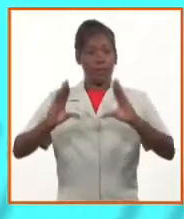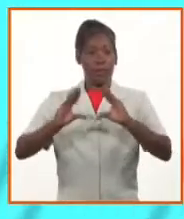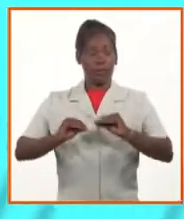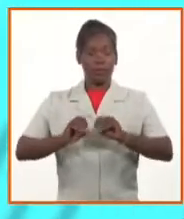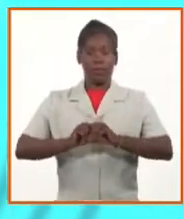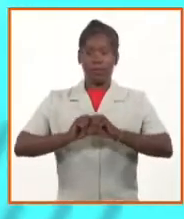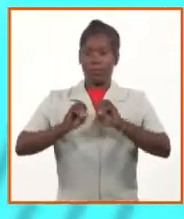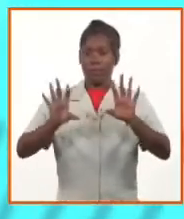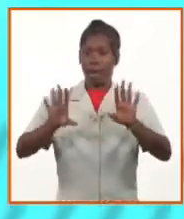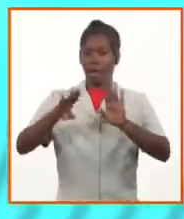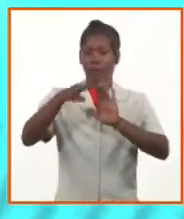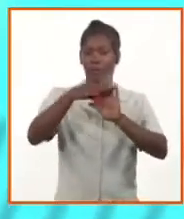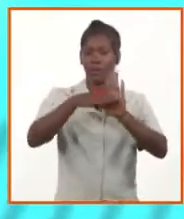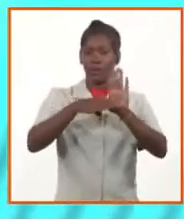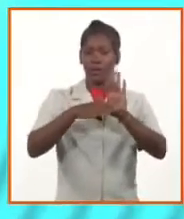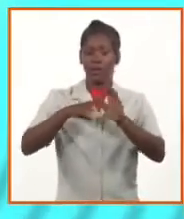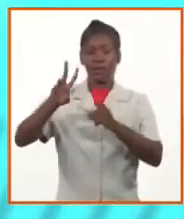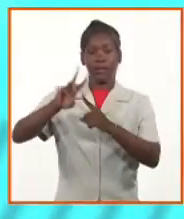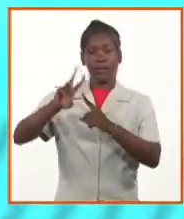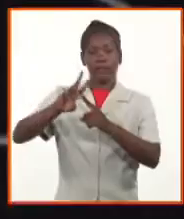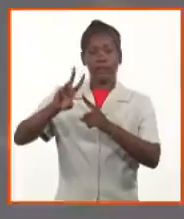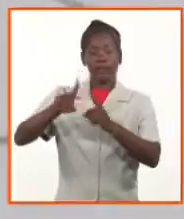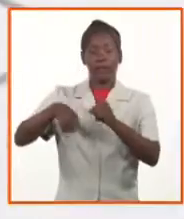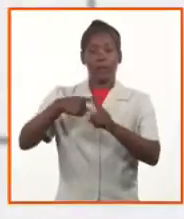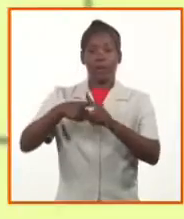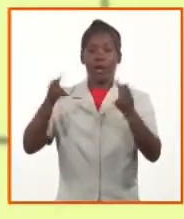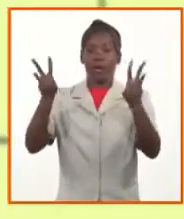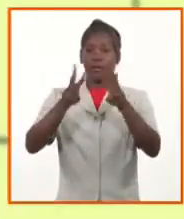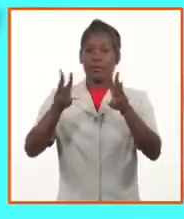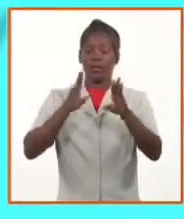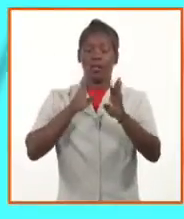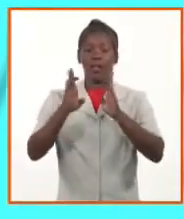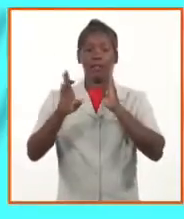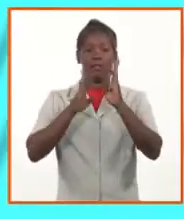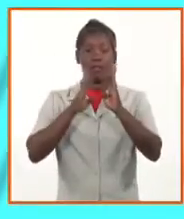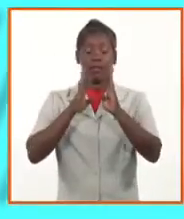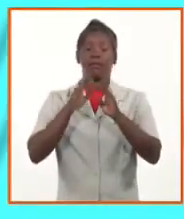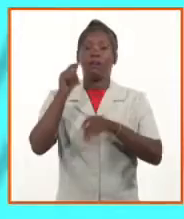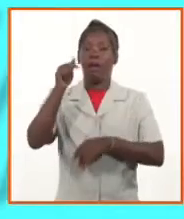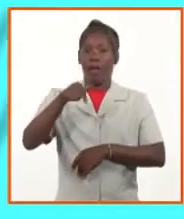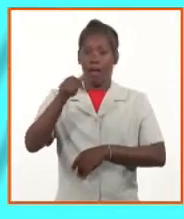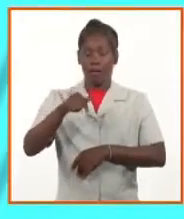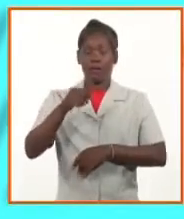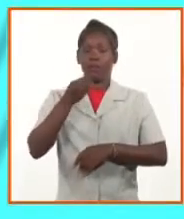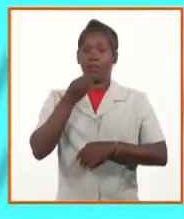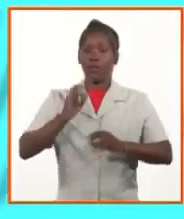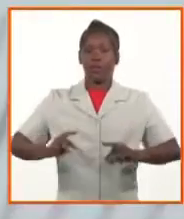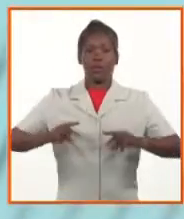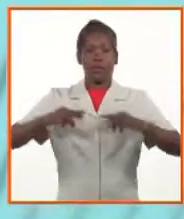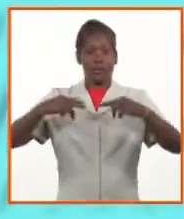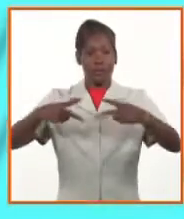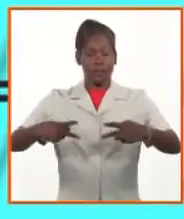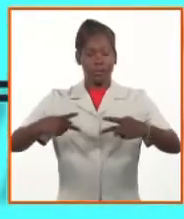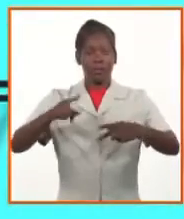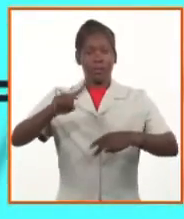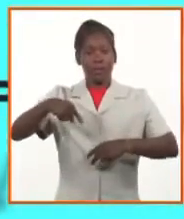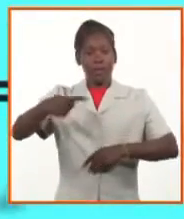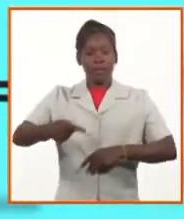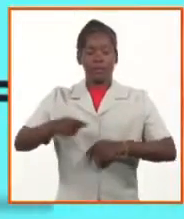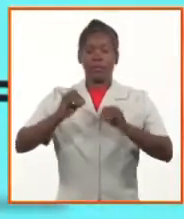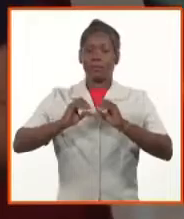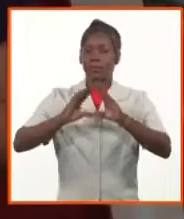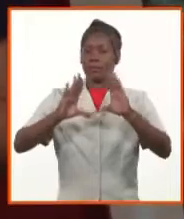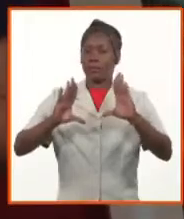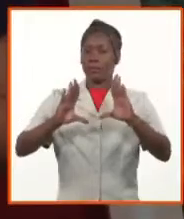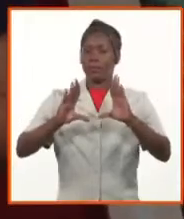Picta, así como nuestra página de Facebook. Retransmisión en la revista Buenos Días y por Cubavisión